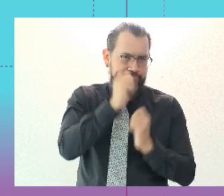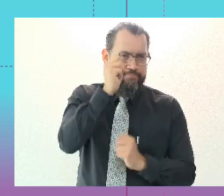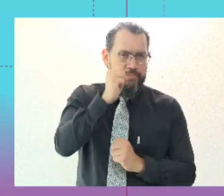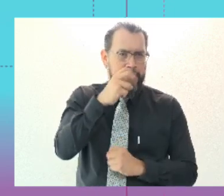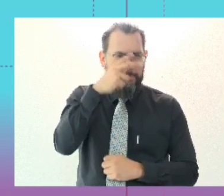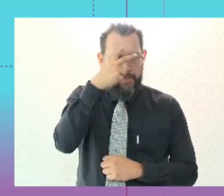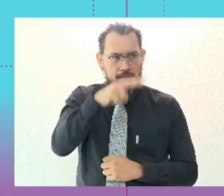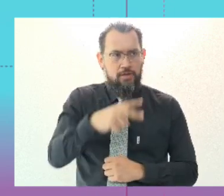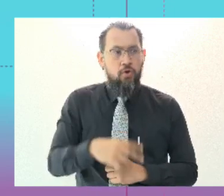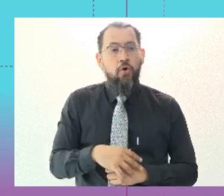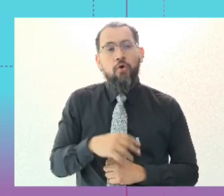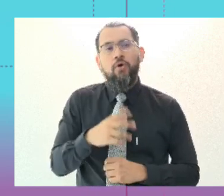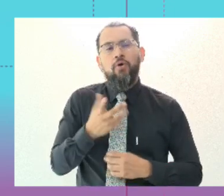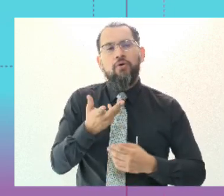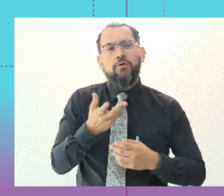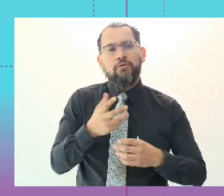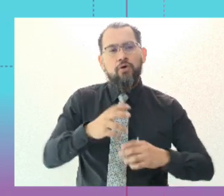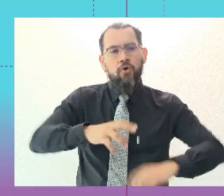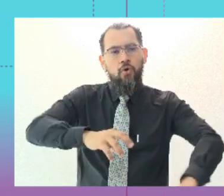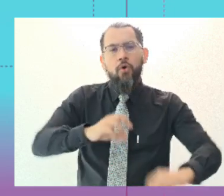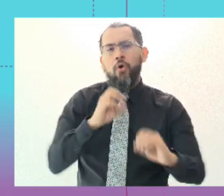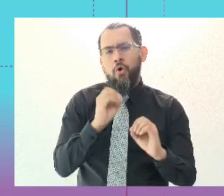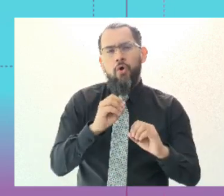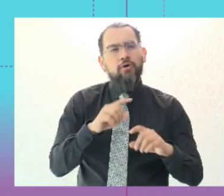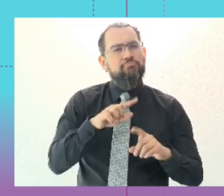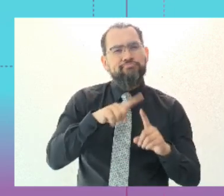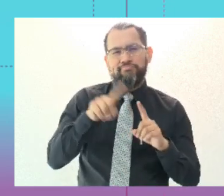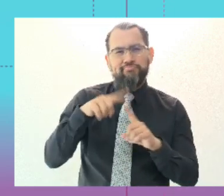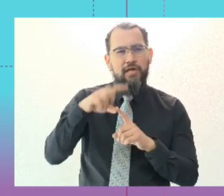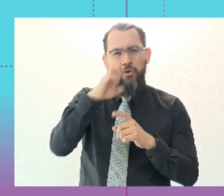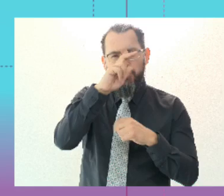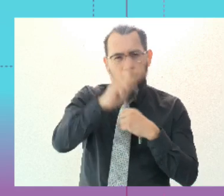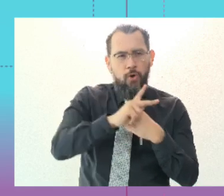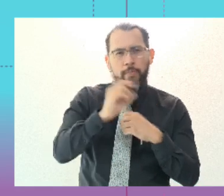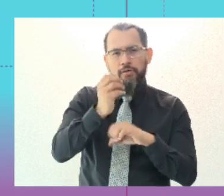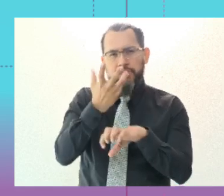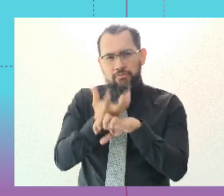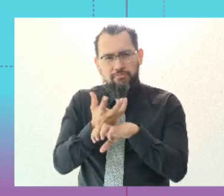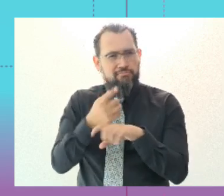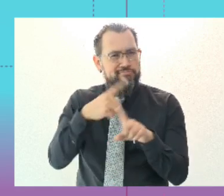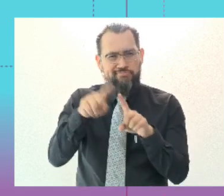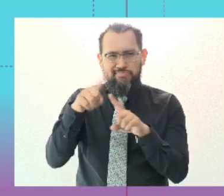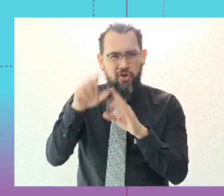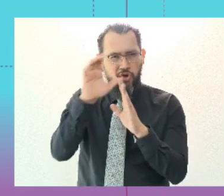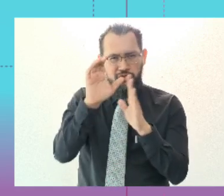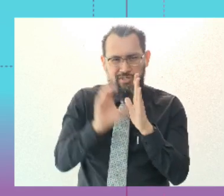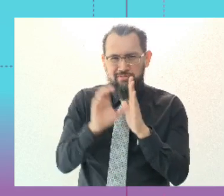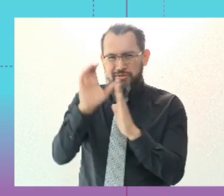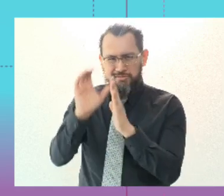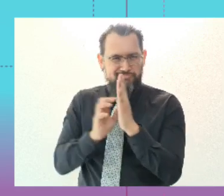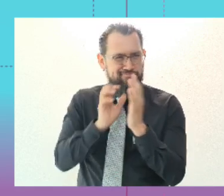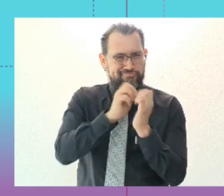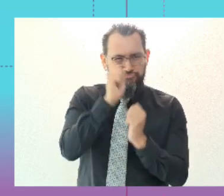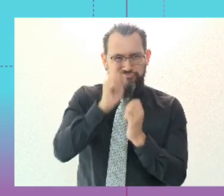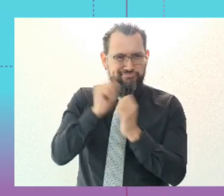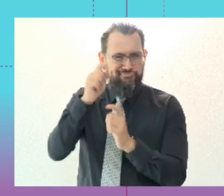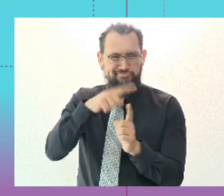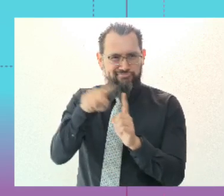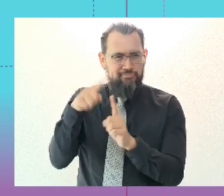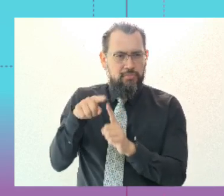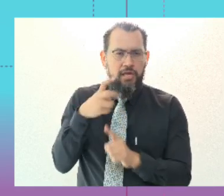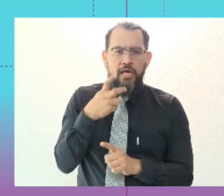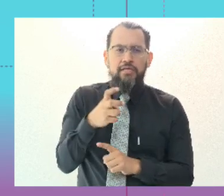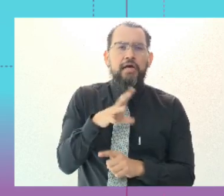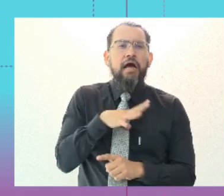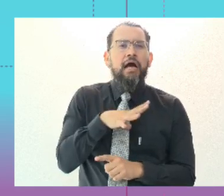Unidos de América o la Constitución de la Comunidad Económica Europea o cualquiera constitución. Todas estas constituciones tienen un sistema